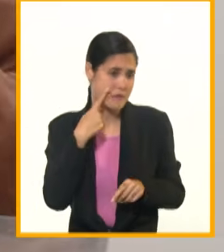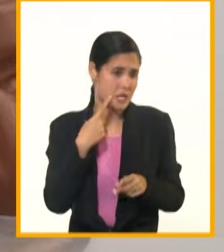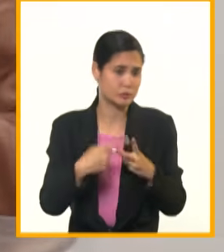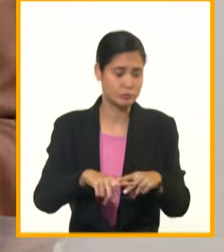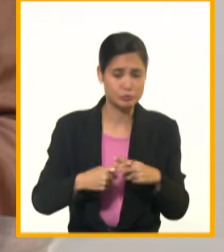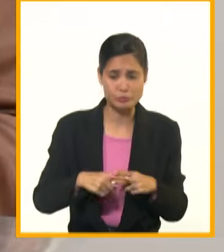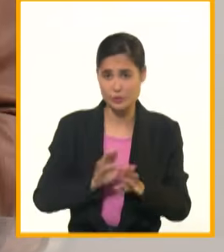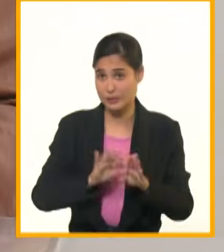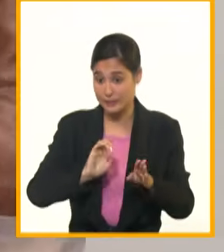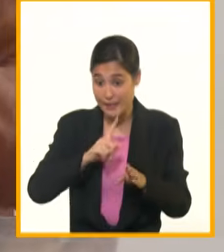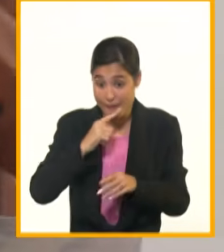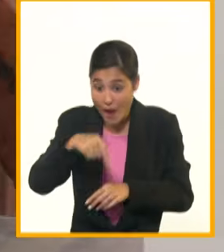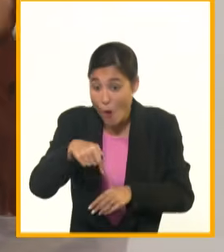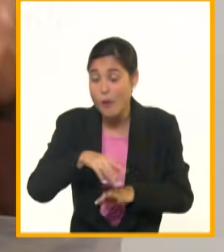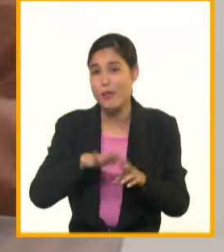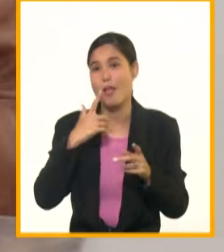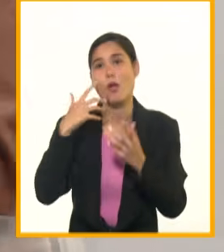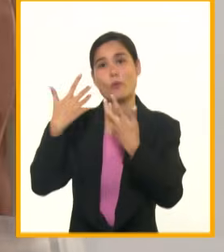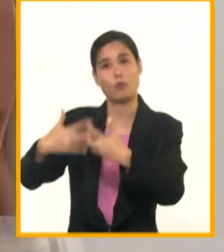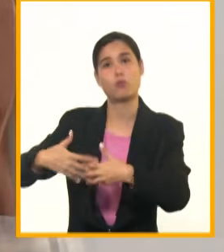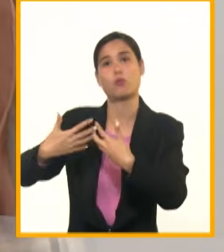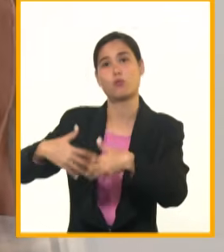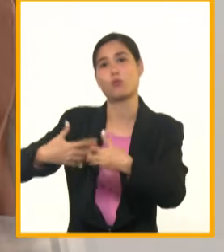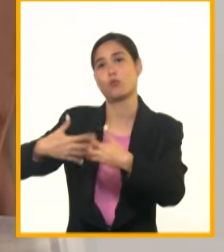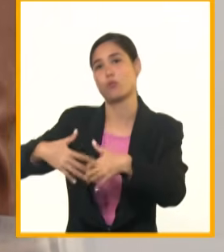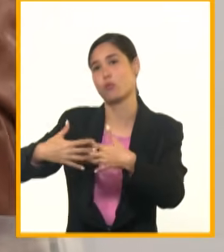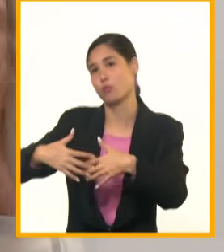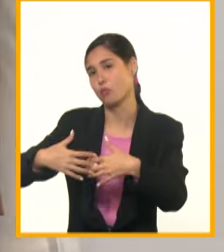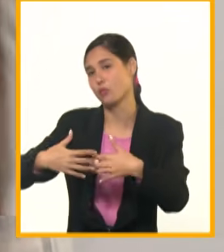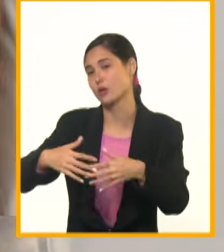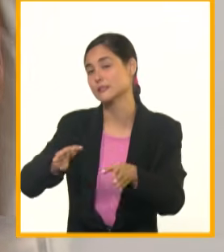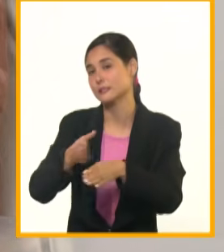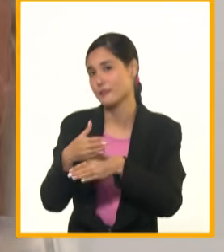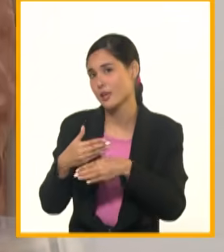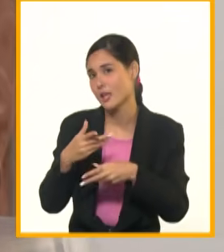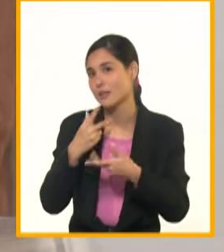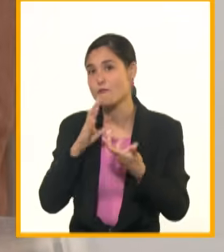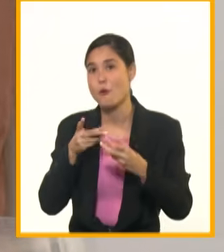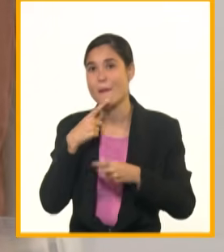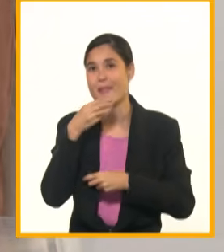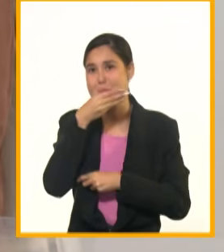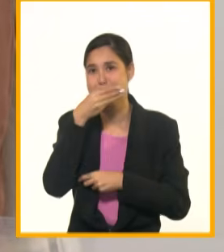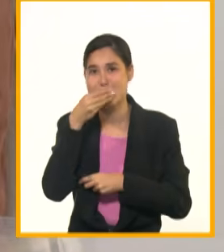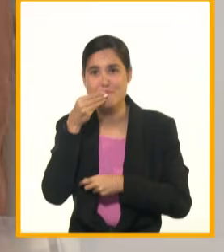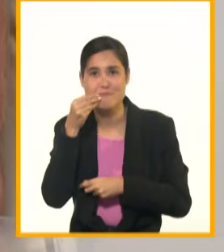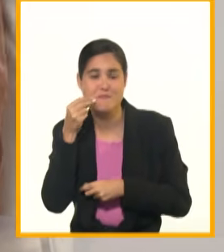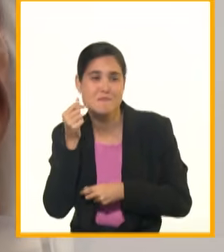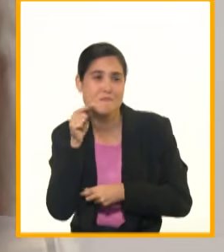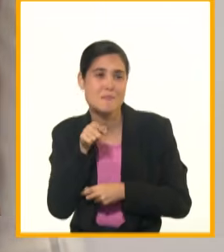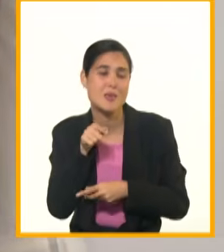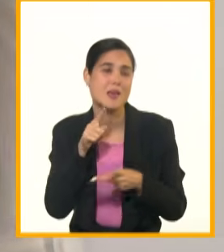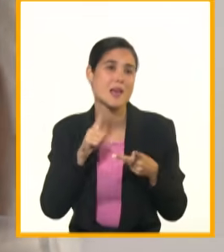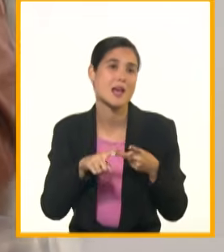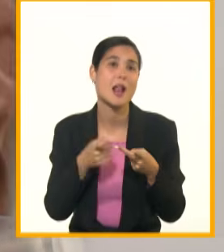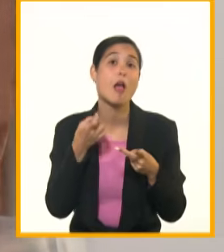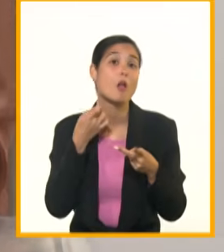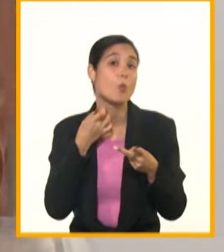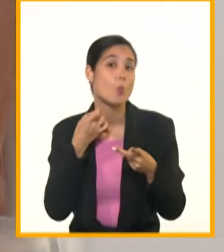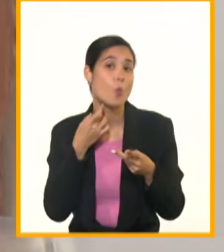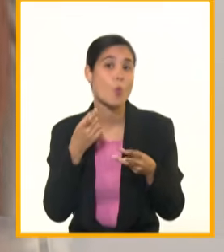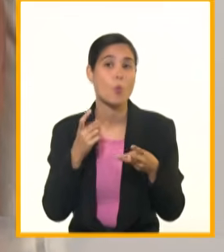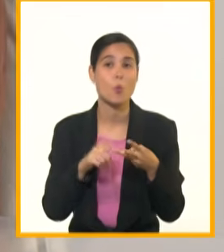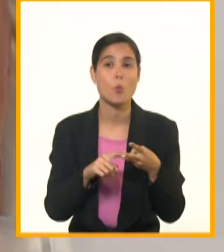estamos produciendo levame, ya estamos produciendo otros derivados y debemos estar trabajando la producción de alcohol, la producción de